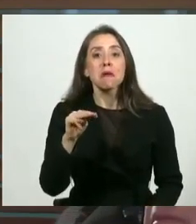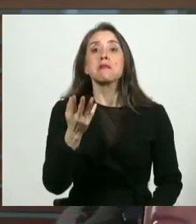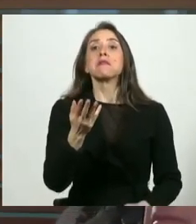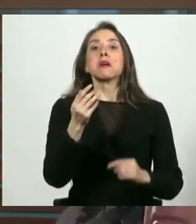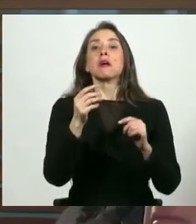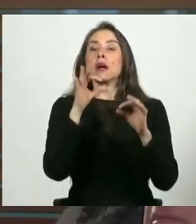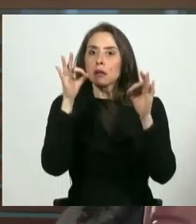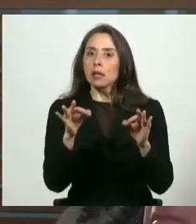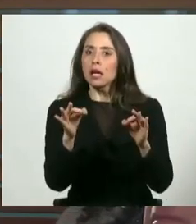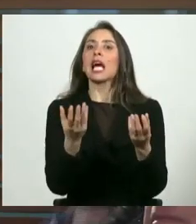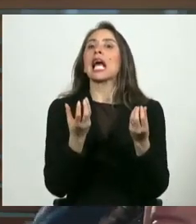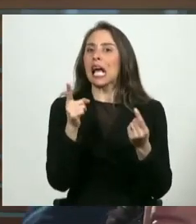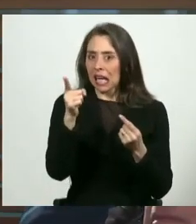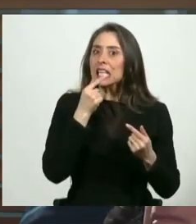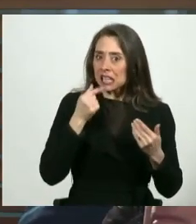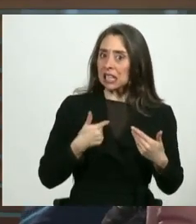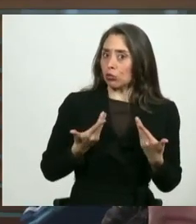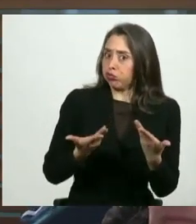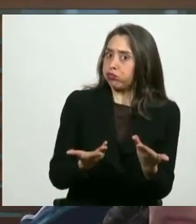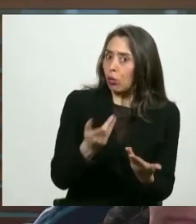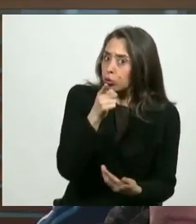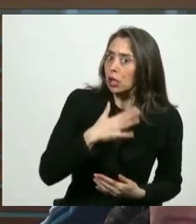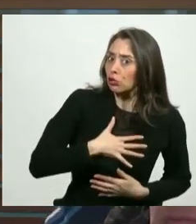encuesta, ¿qué disposición hay real a tener